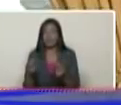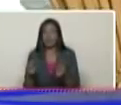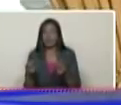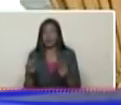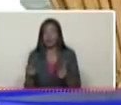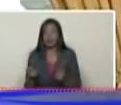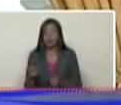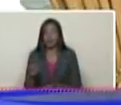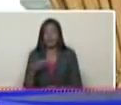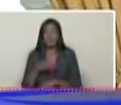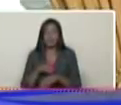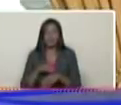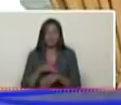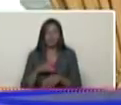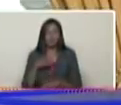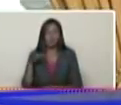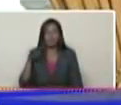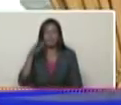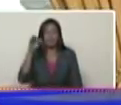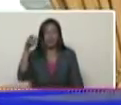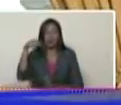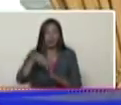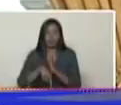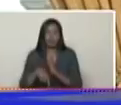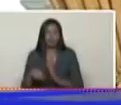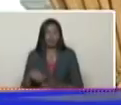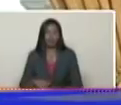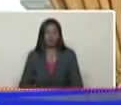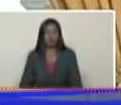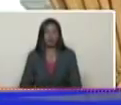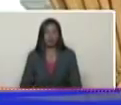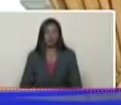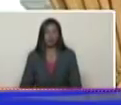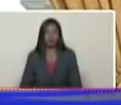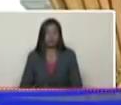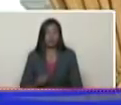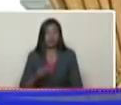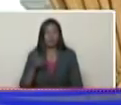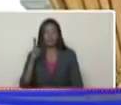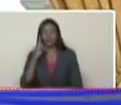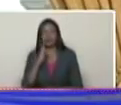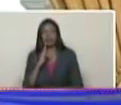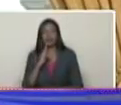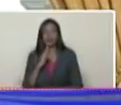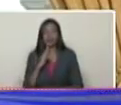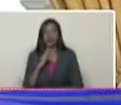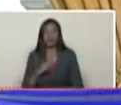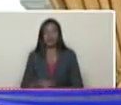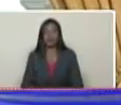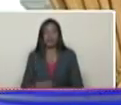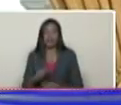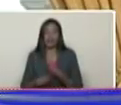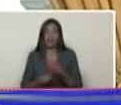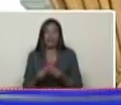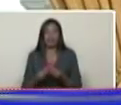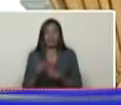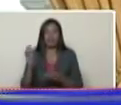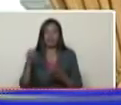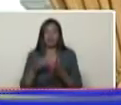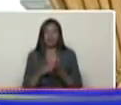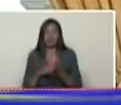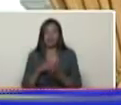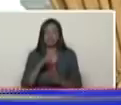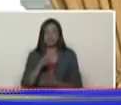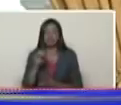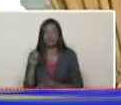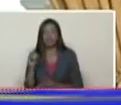Adentro. Las 13000 escuelas bolivarianas, las